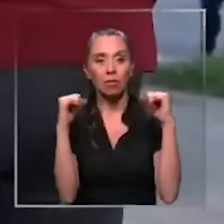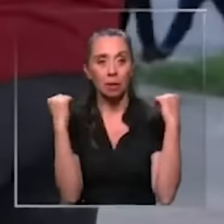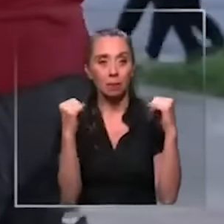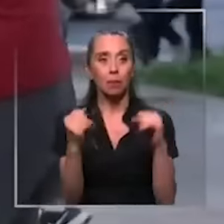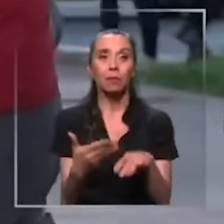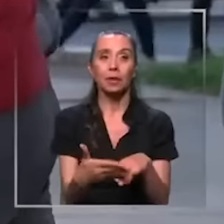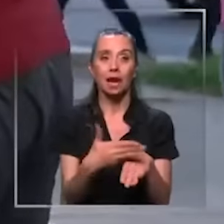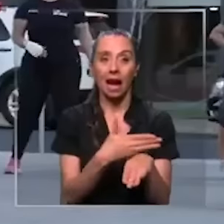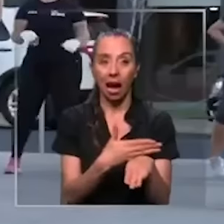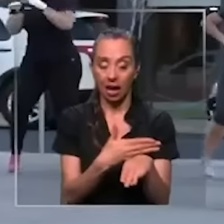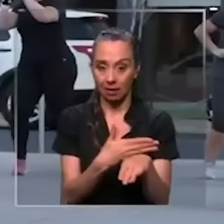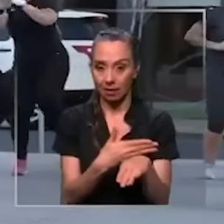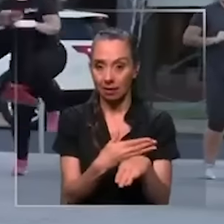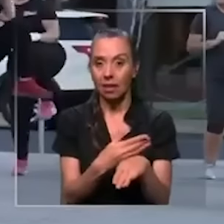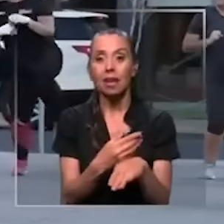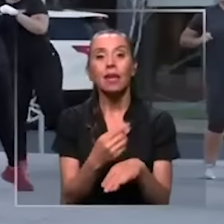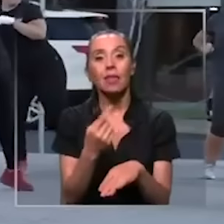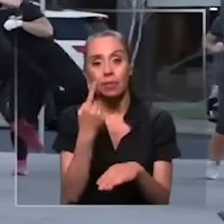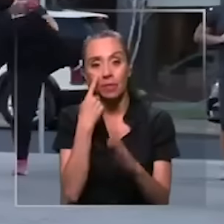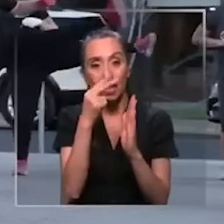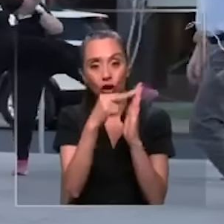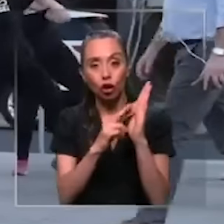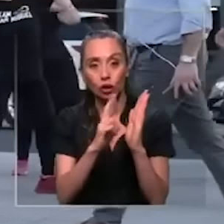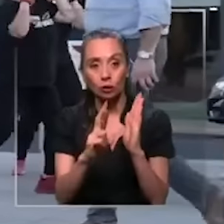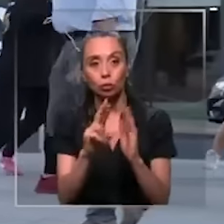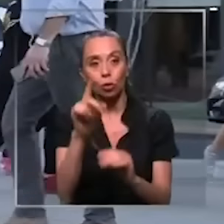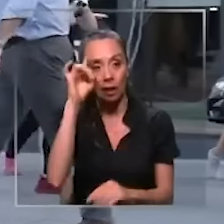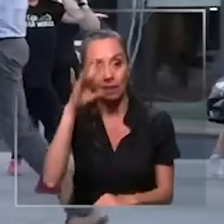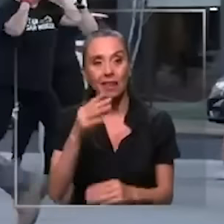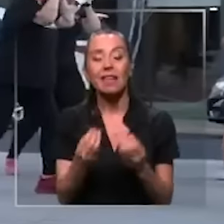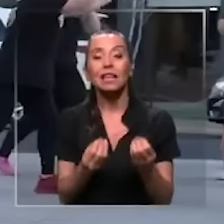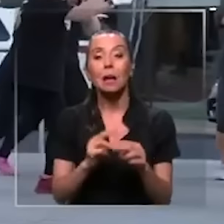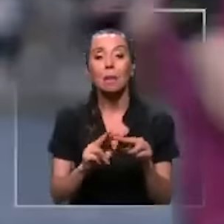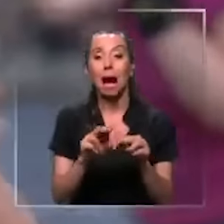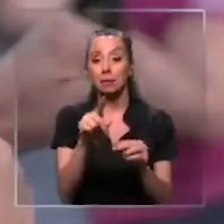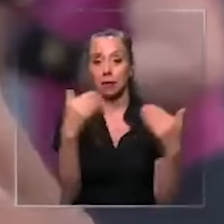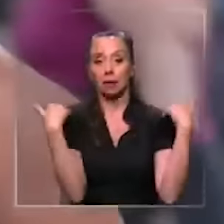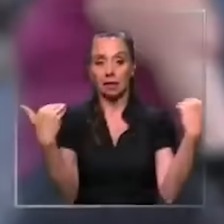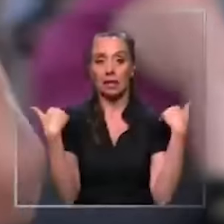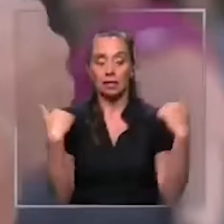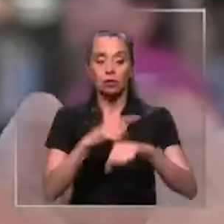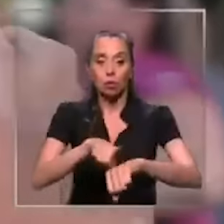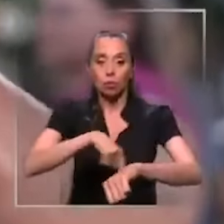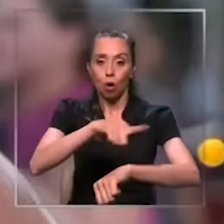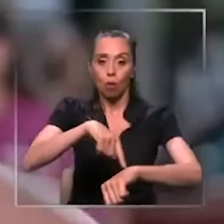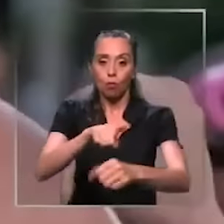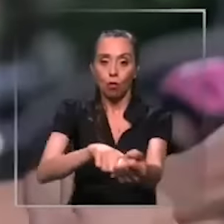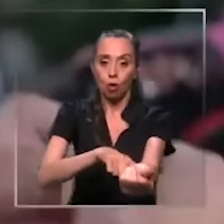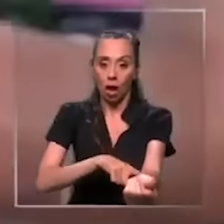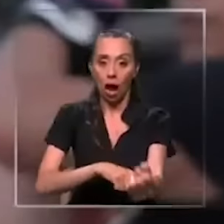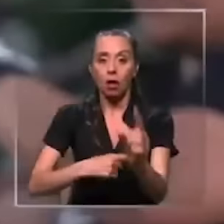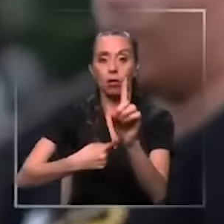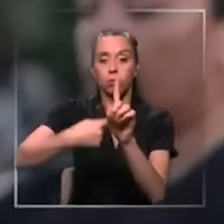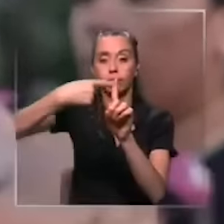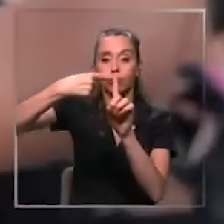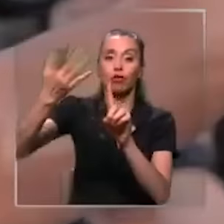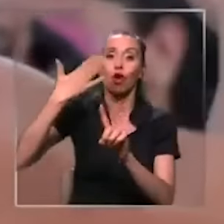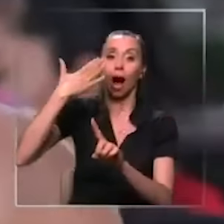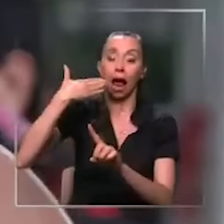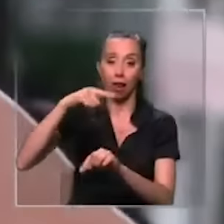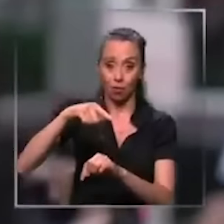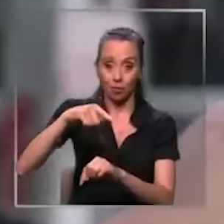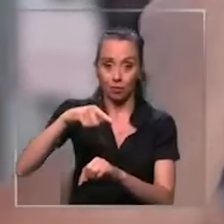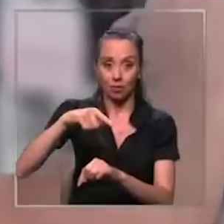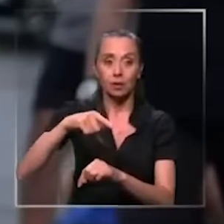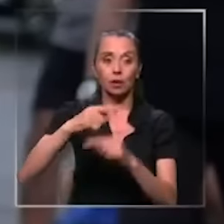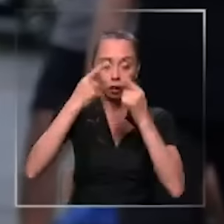Pero antes de conocerlos, es importante que entienda qué ocurre cuando realizamos ejercicios prolongados a elevadas temperaturas. A